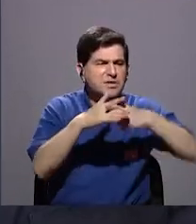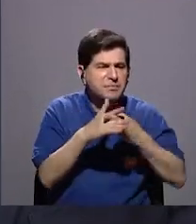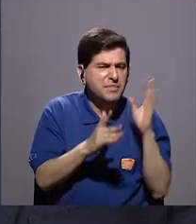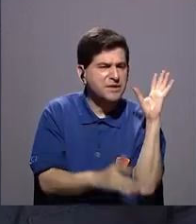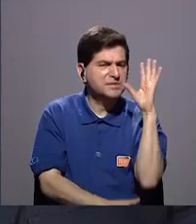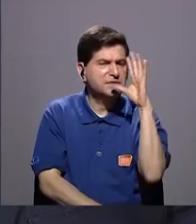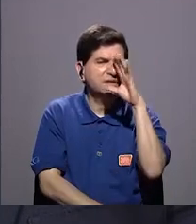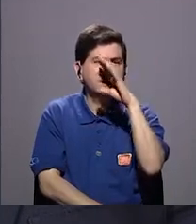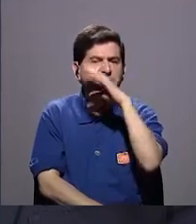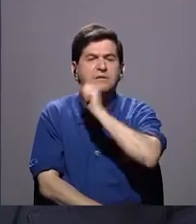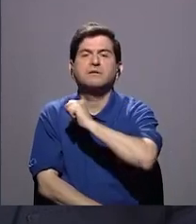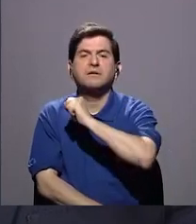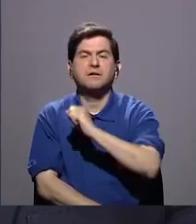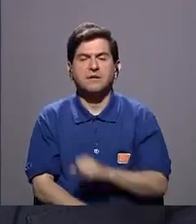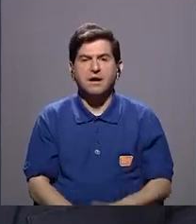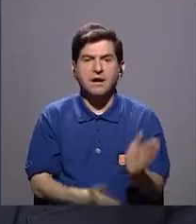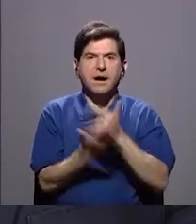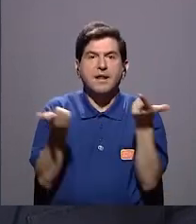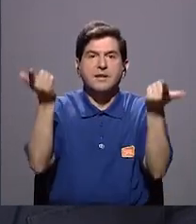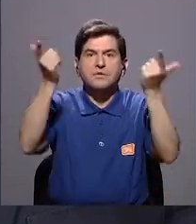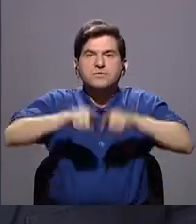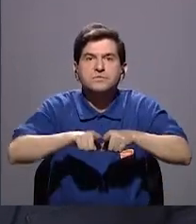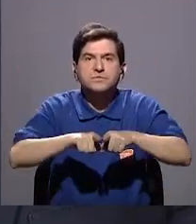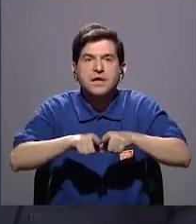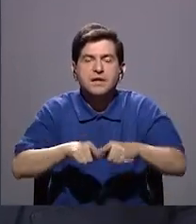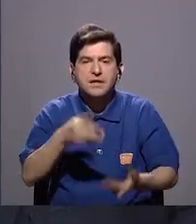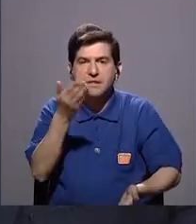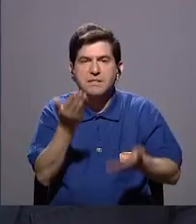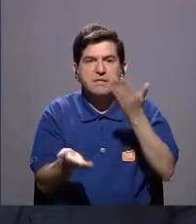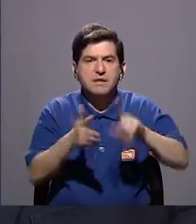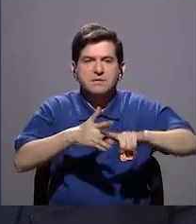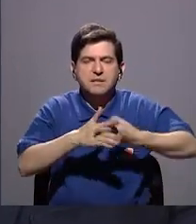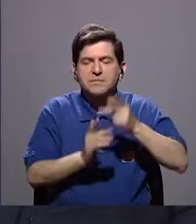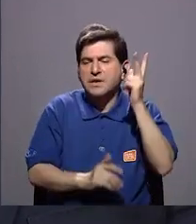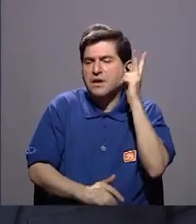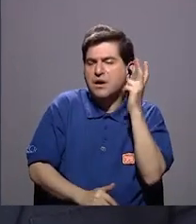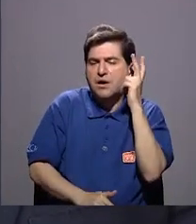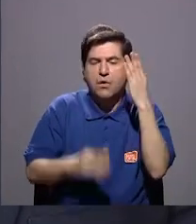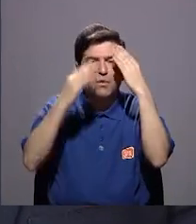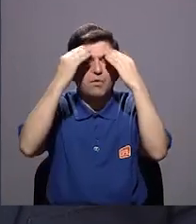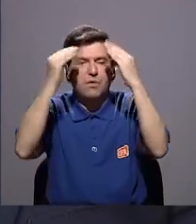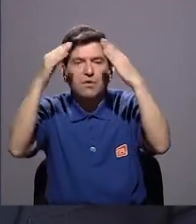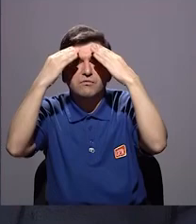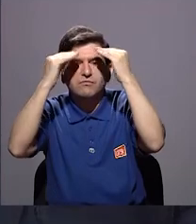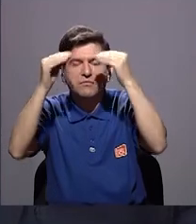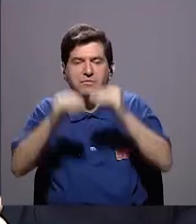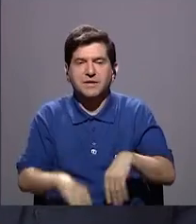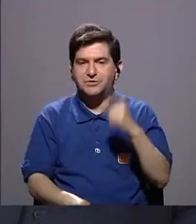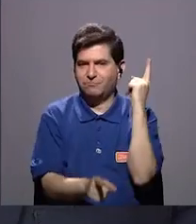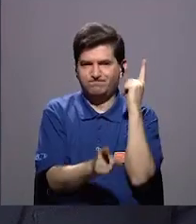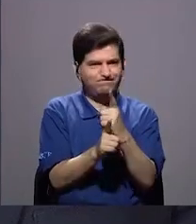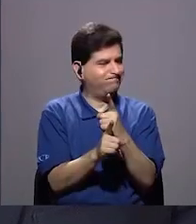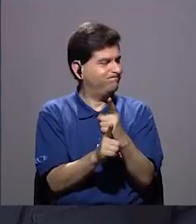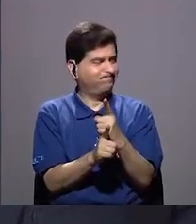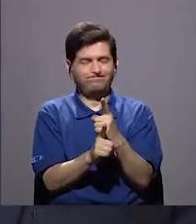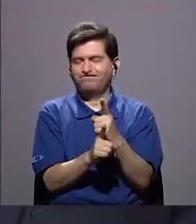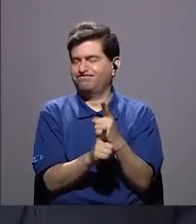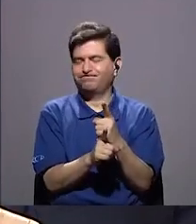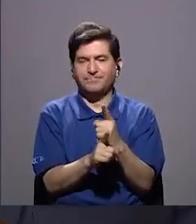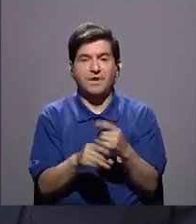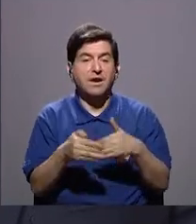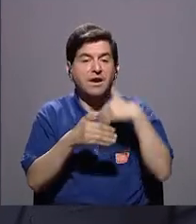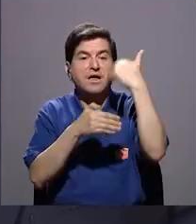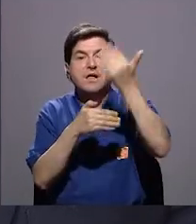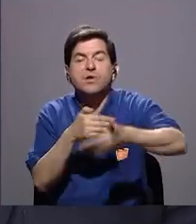empezar a darse cuenta de que está sucediendo algo y pueden empezar a escuchar o a recibir información que no es la correcta. Y